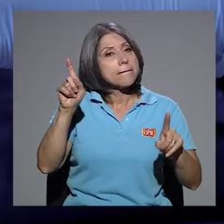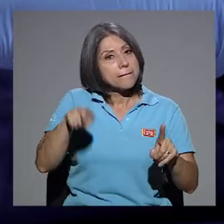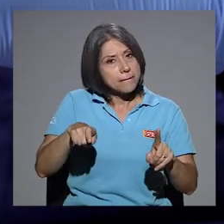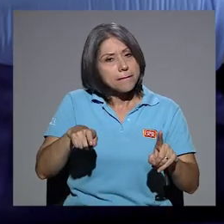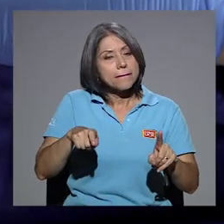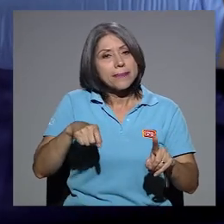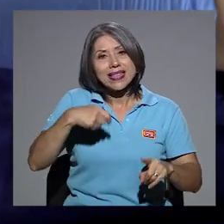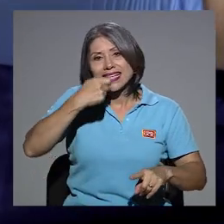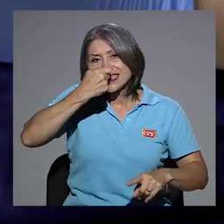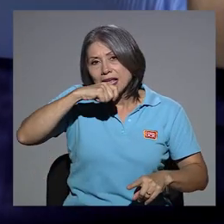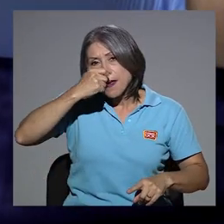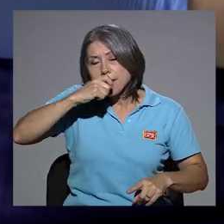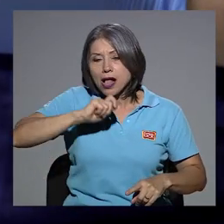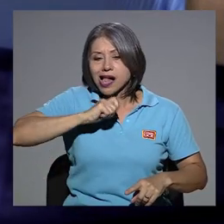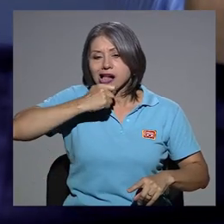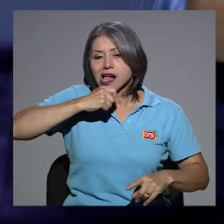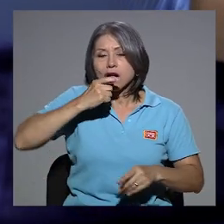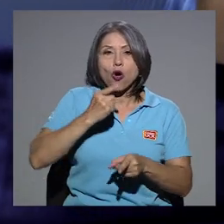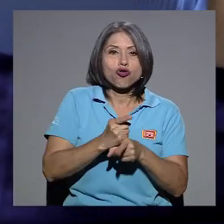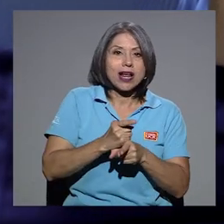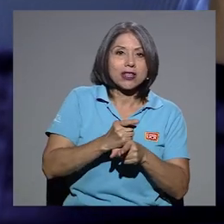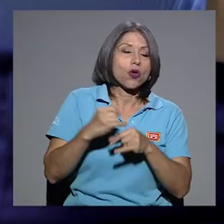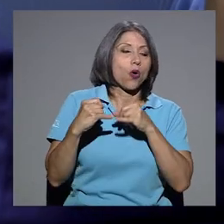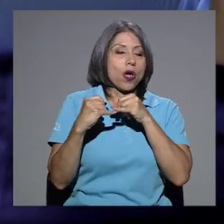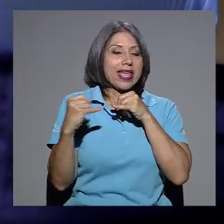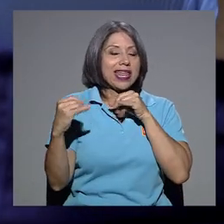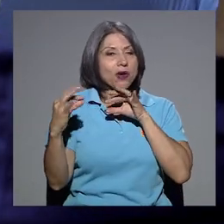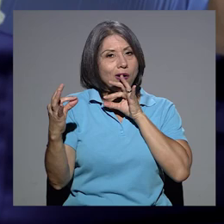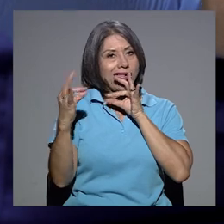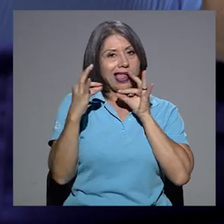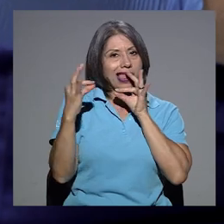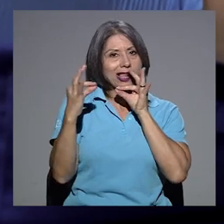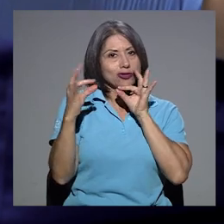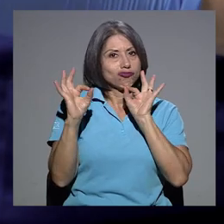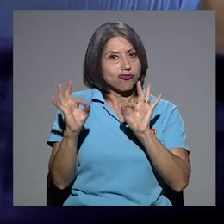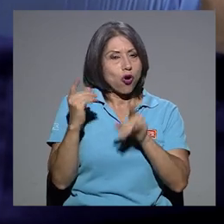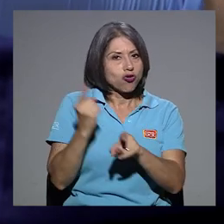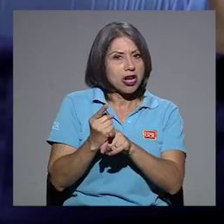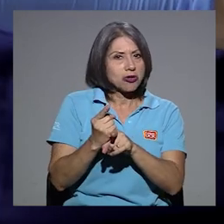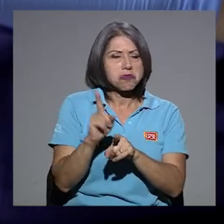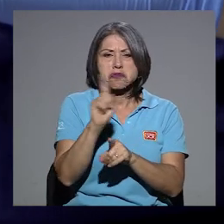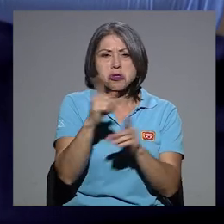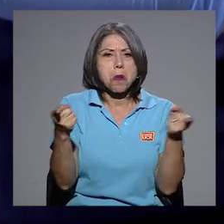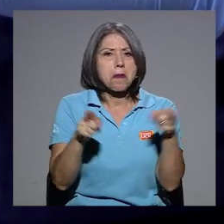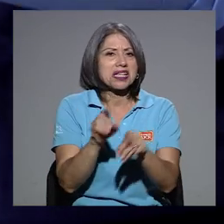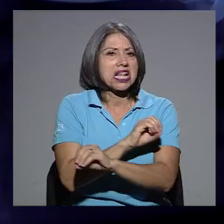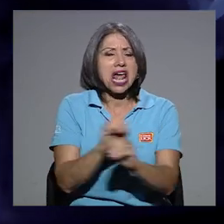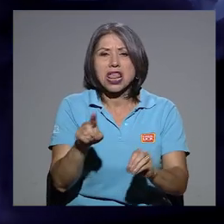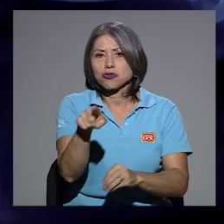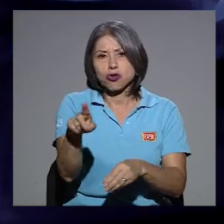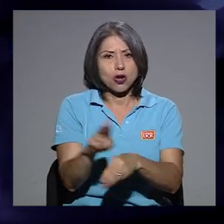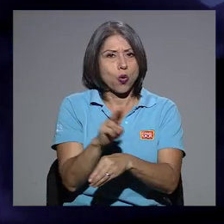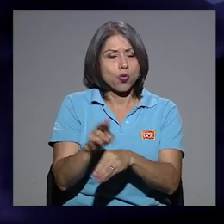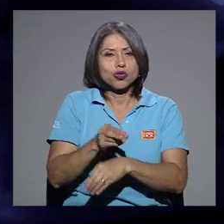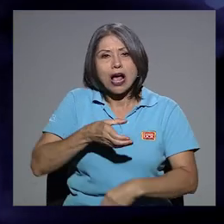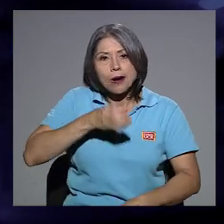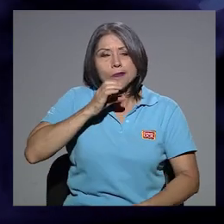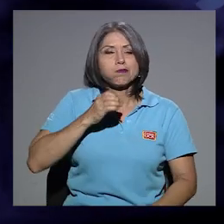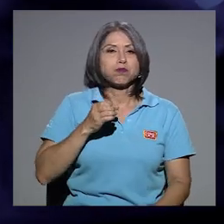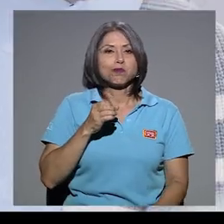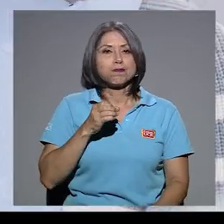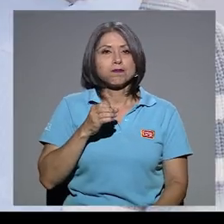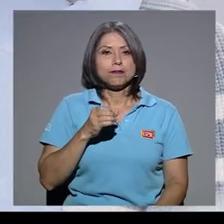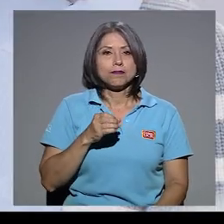cuando el cepillado sea correcto y el uso del hilo sea correcto, no pasa nada si no usan enjuague. Ok,